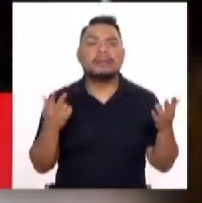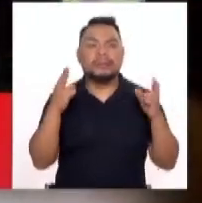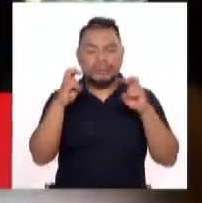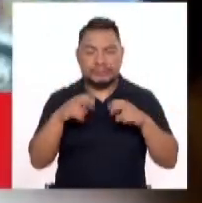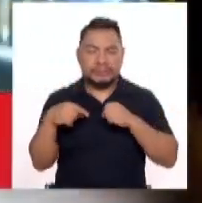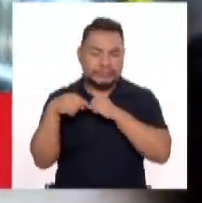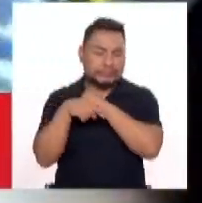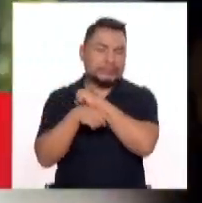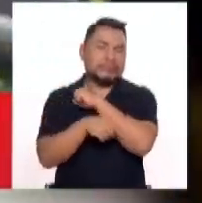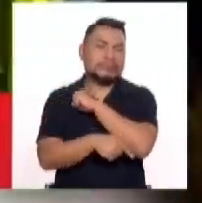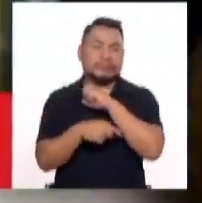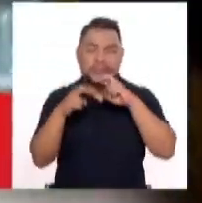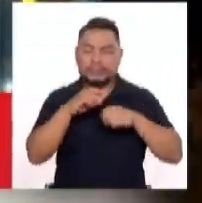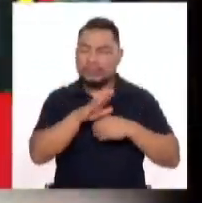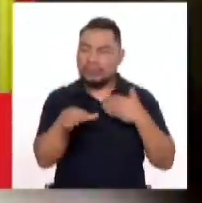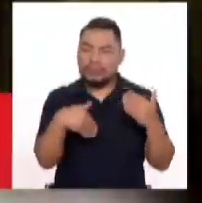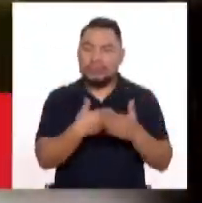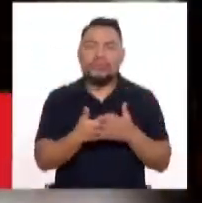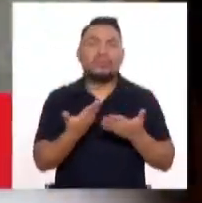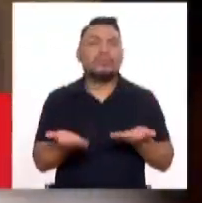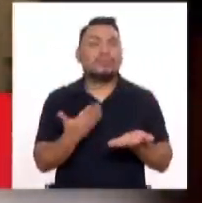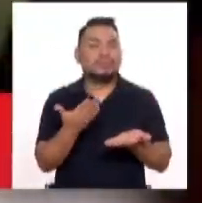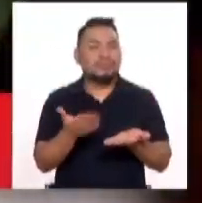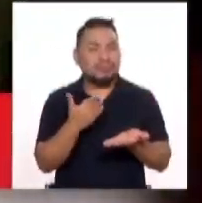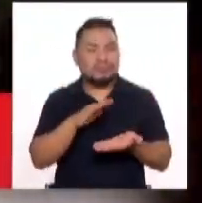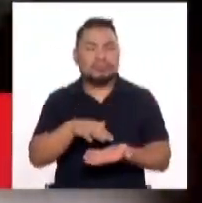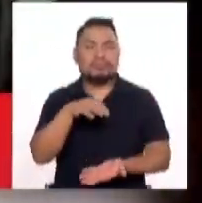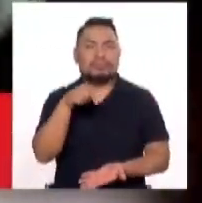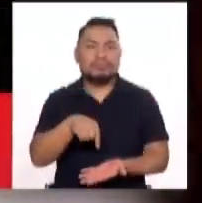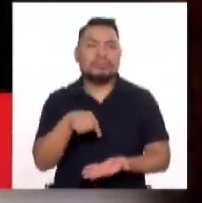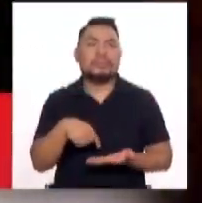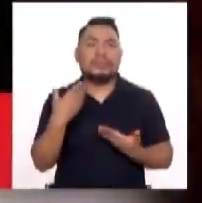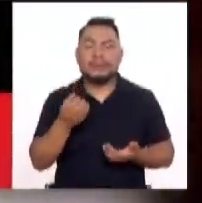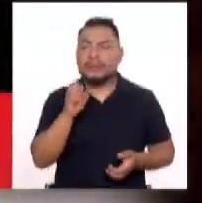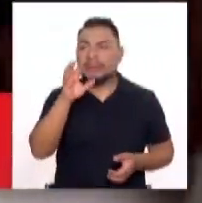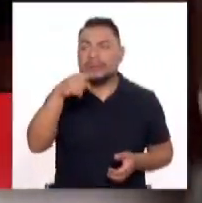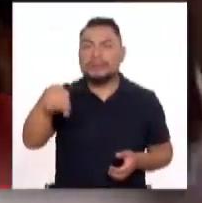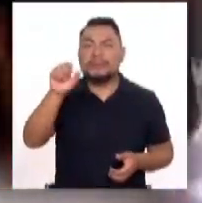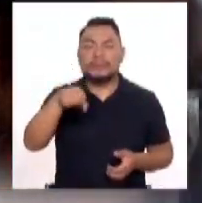análisis exhaustivo de todo el expediente y ya se emitirá la decisión correspondiente.